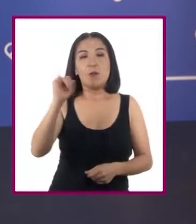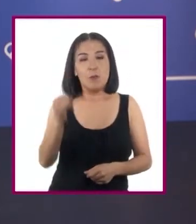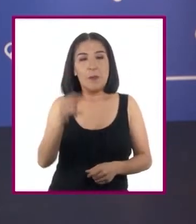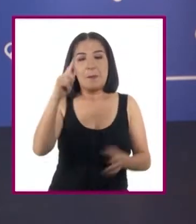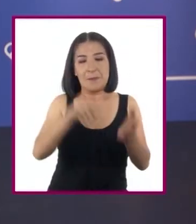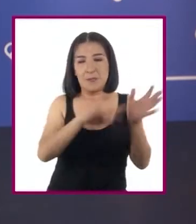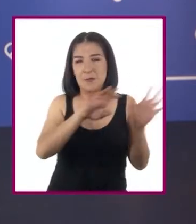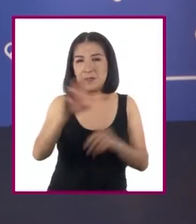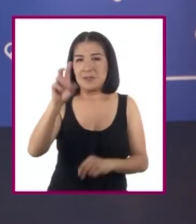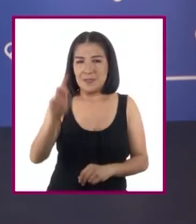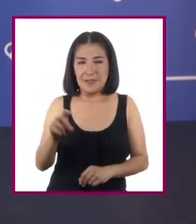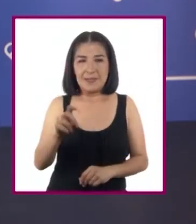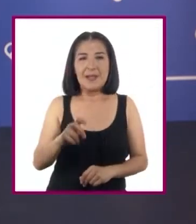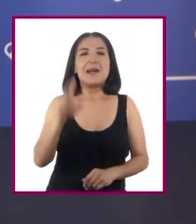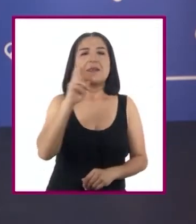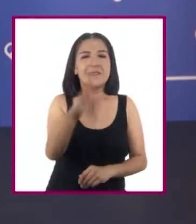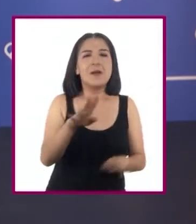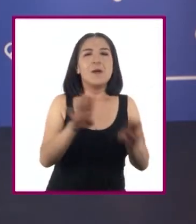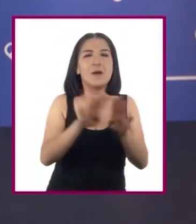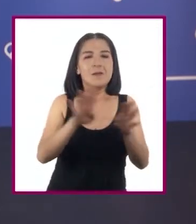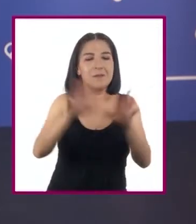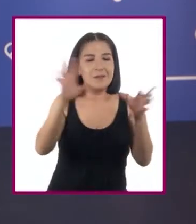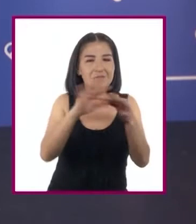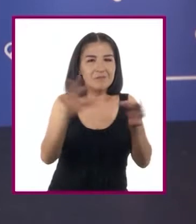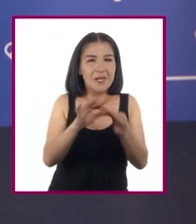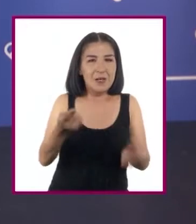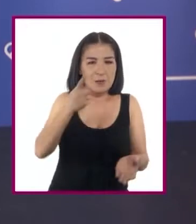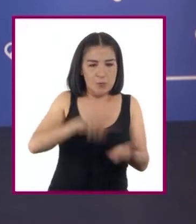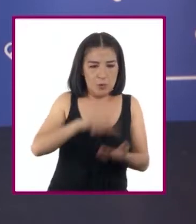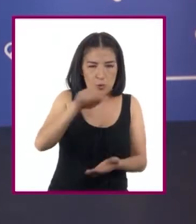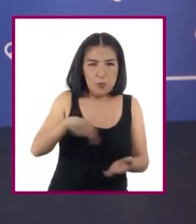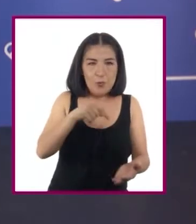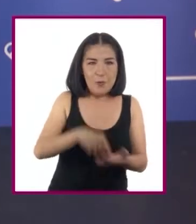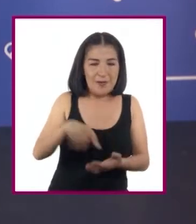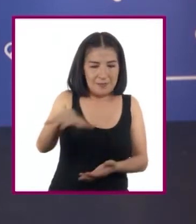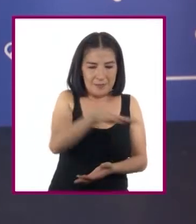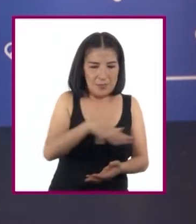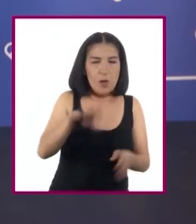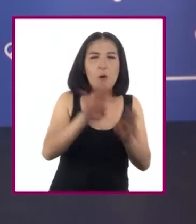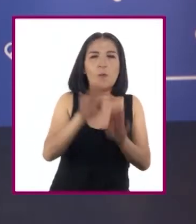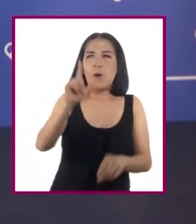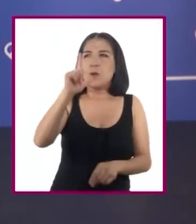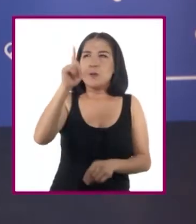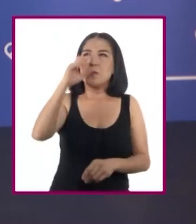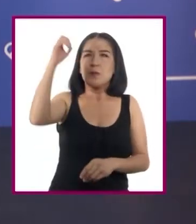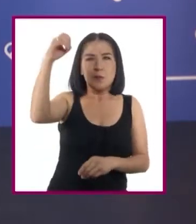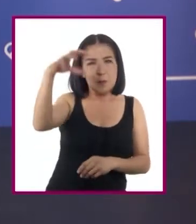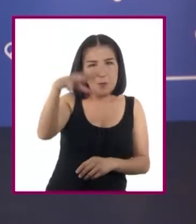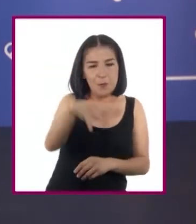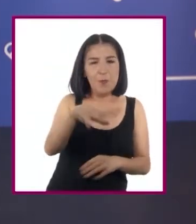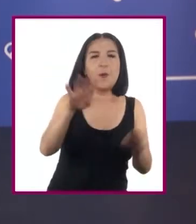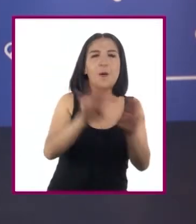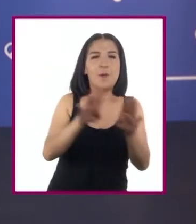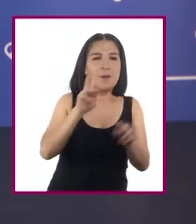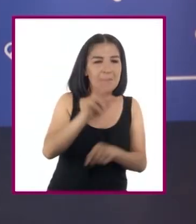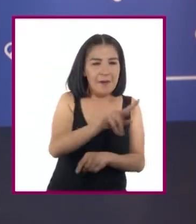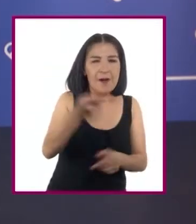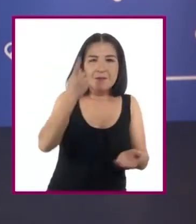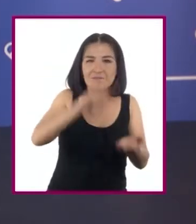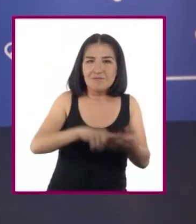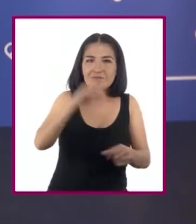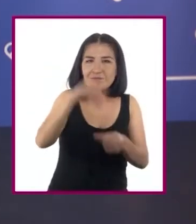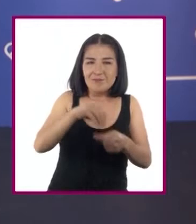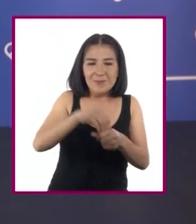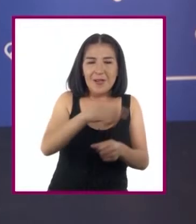y continúa con una breve descripción del espacio, una habitación donde un hilo de luz pendía del techo, develando los secretos